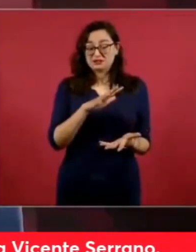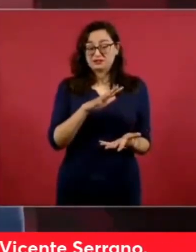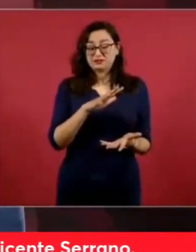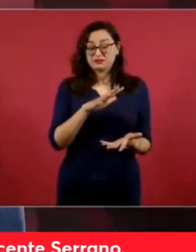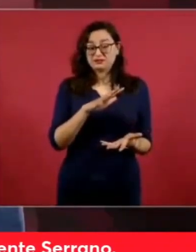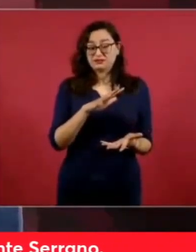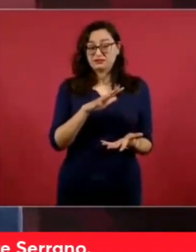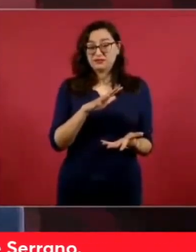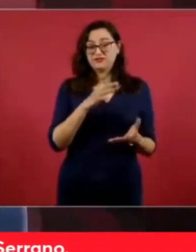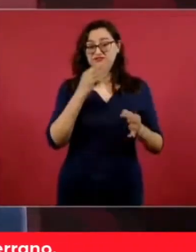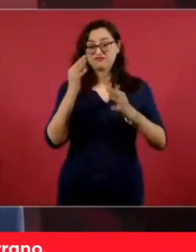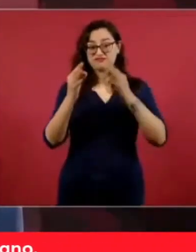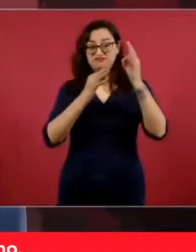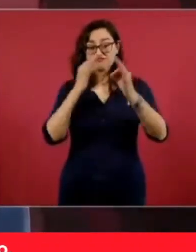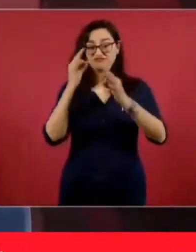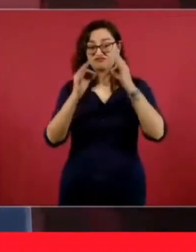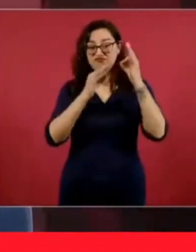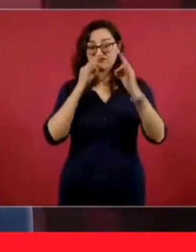basta.